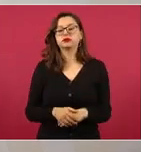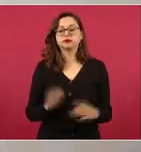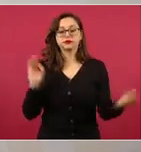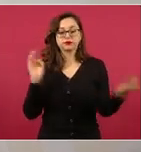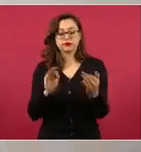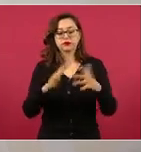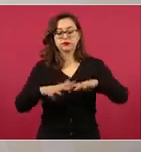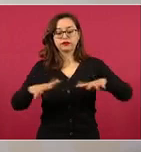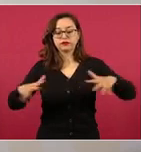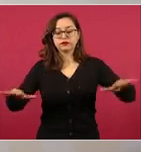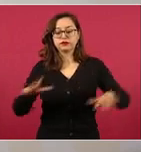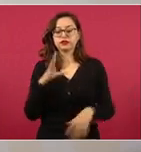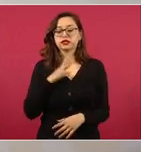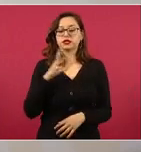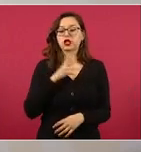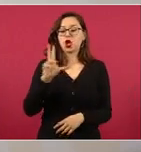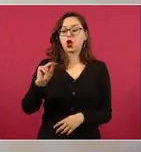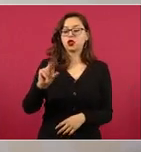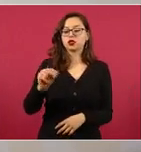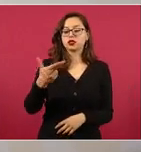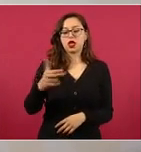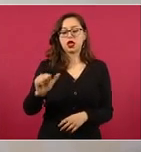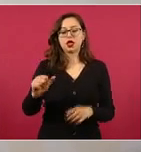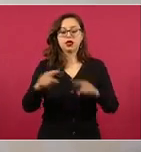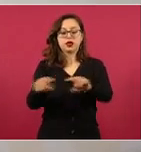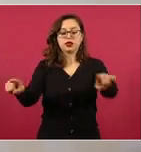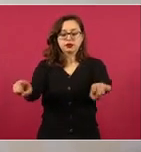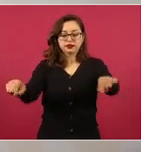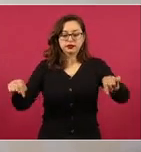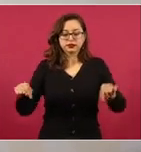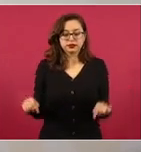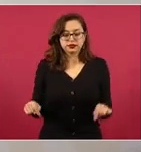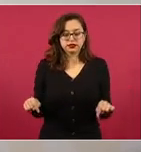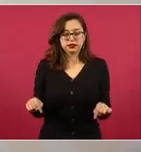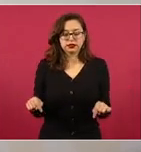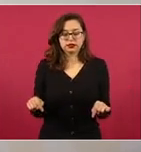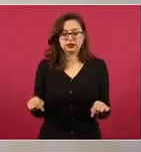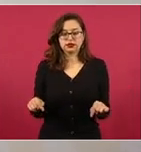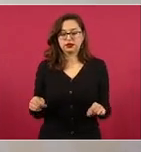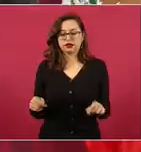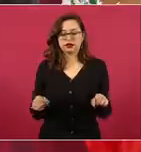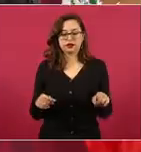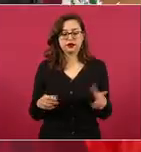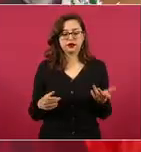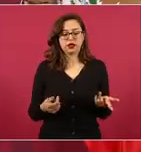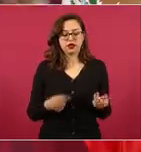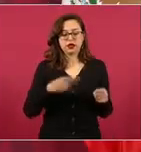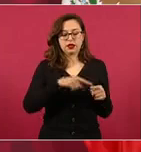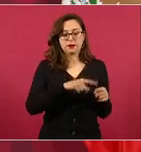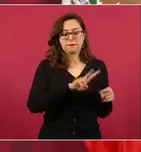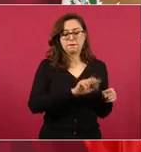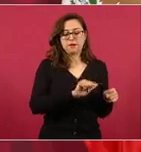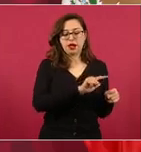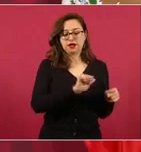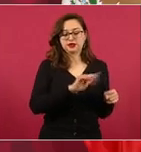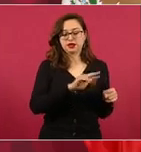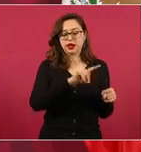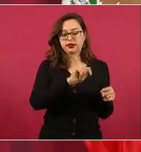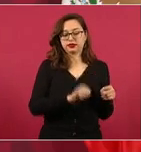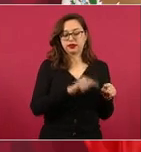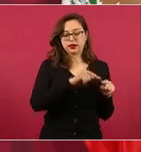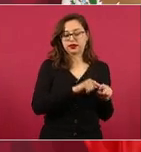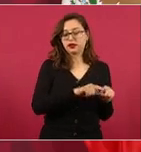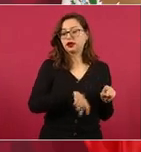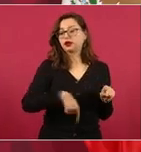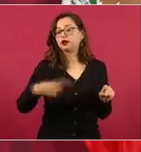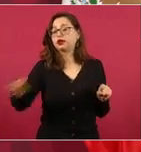está casi a la mitad entre Vallarta y Tepic, en